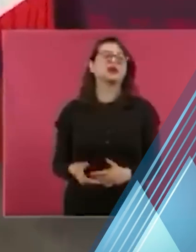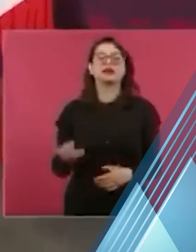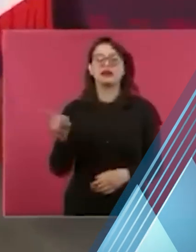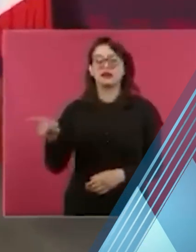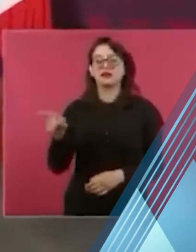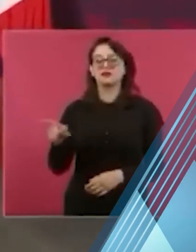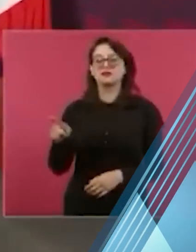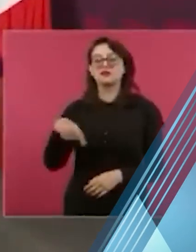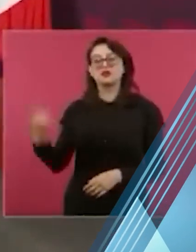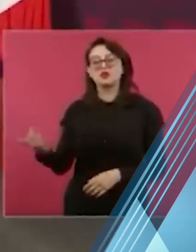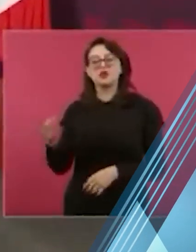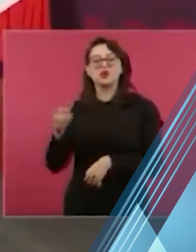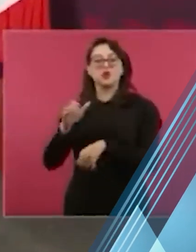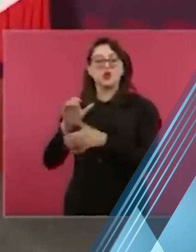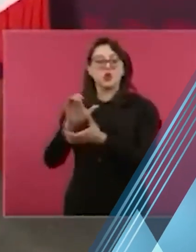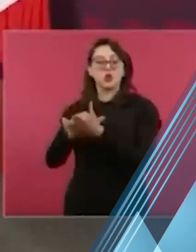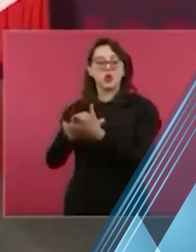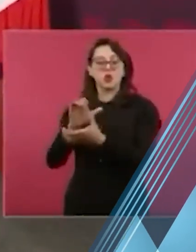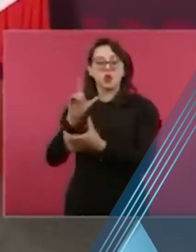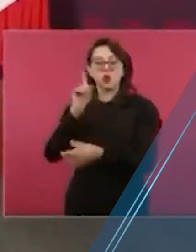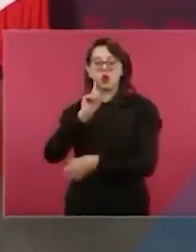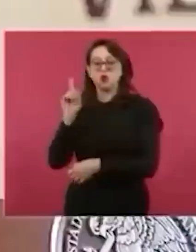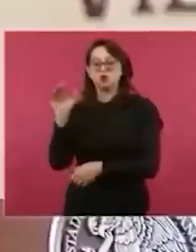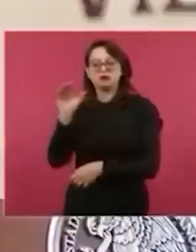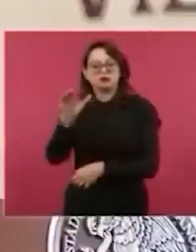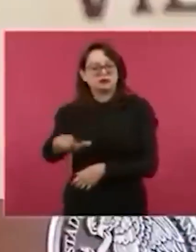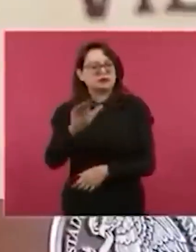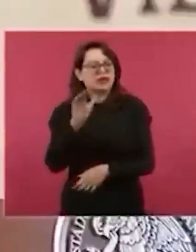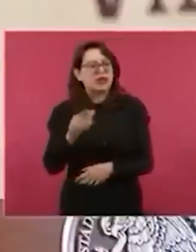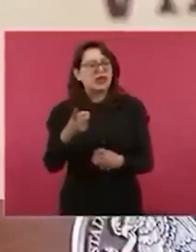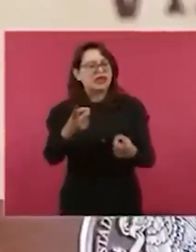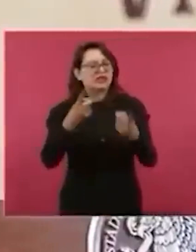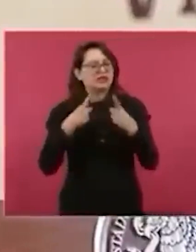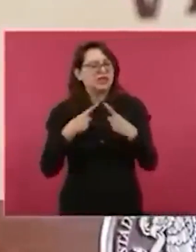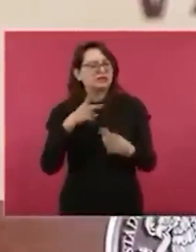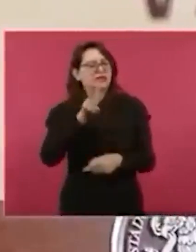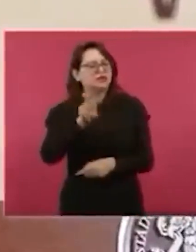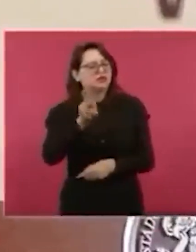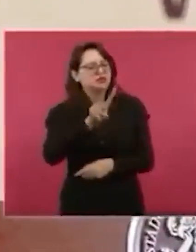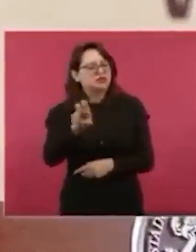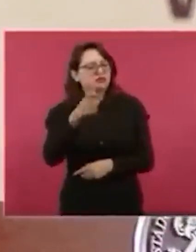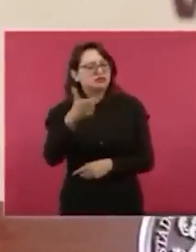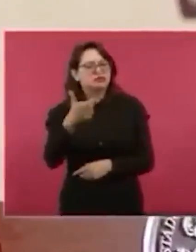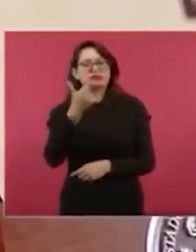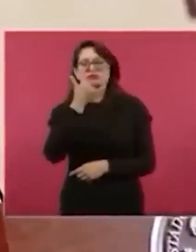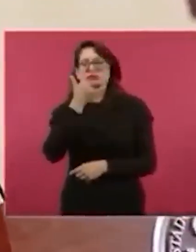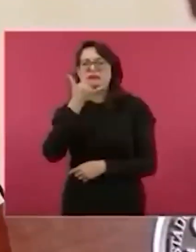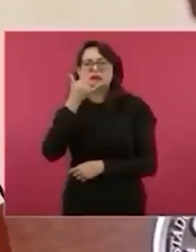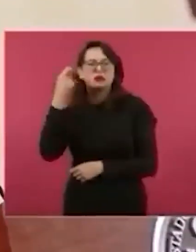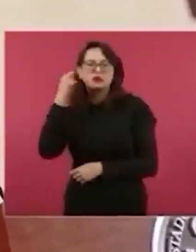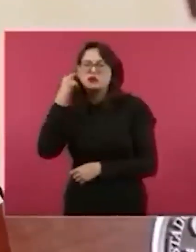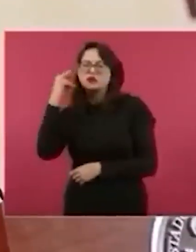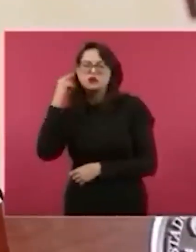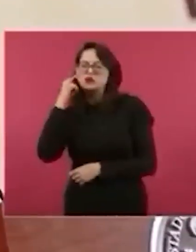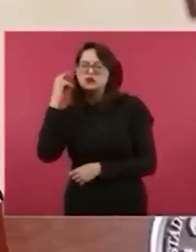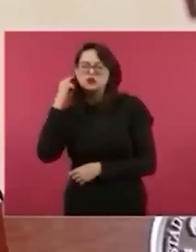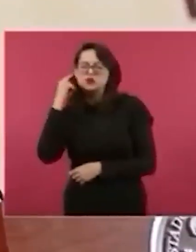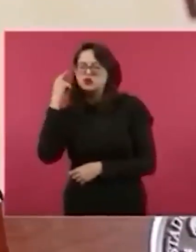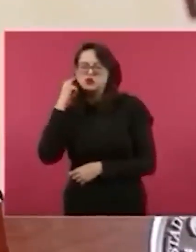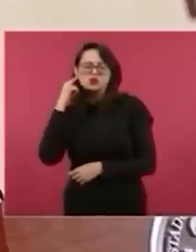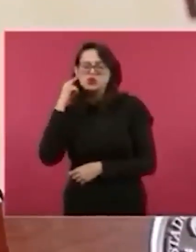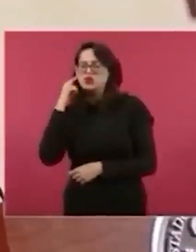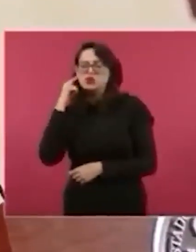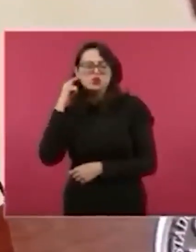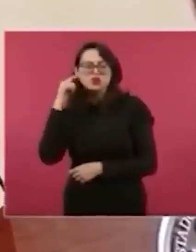El presidente Andrés Manuel López Obrador presentará en 2024 una reforma para crear un tribunal que evalúe las acciones de jueces, en la que se